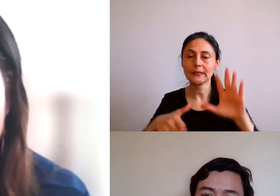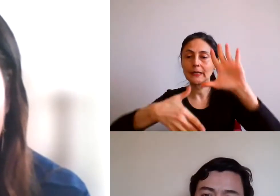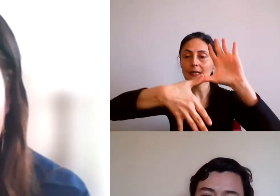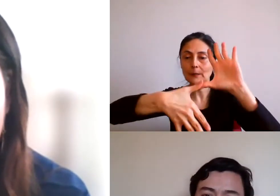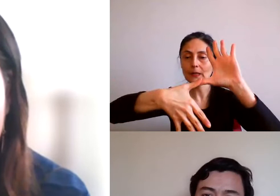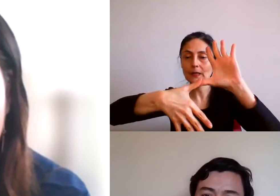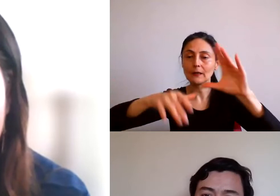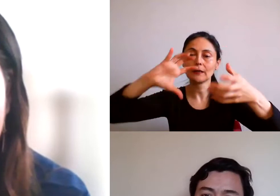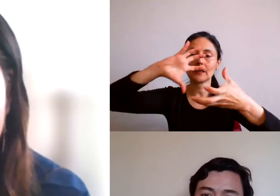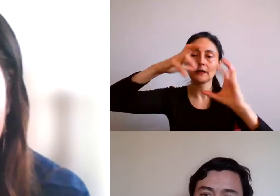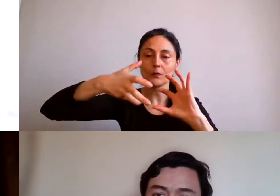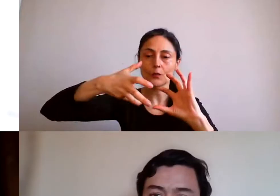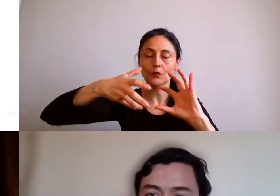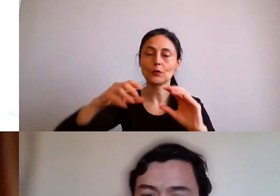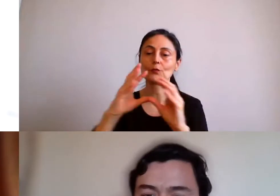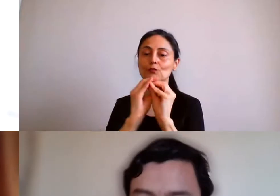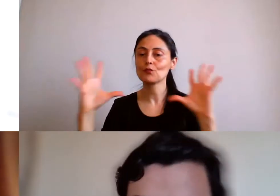Muchas gracias.